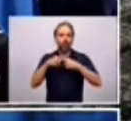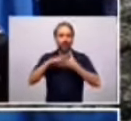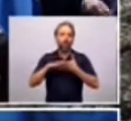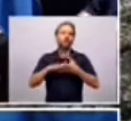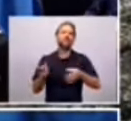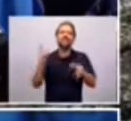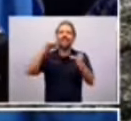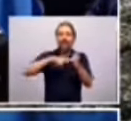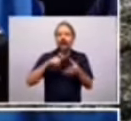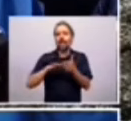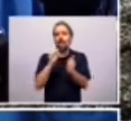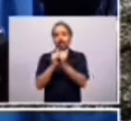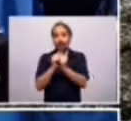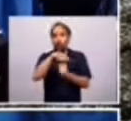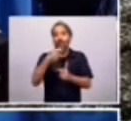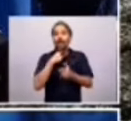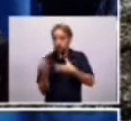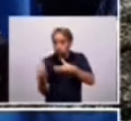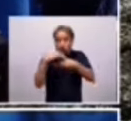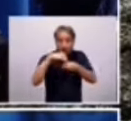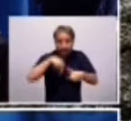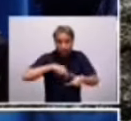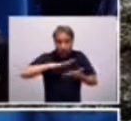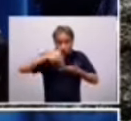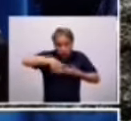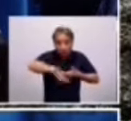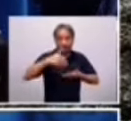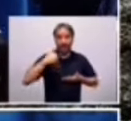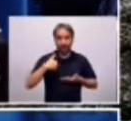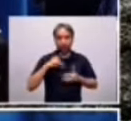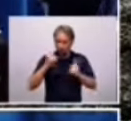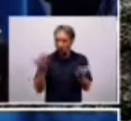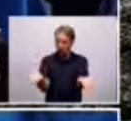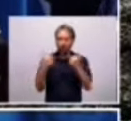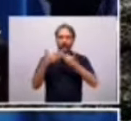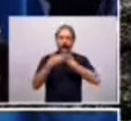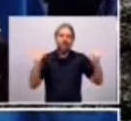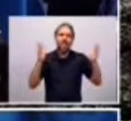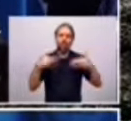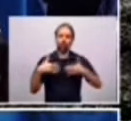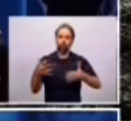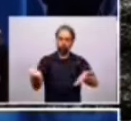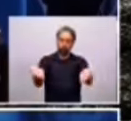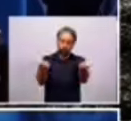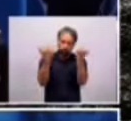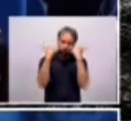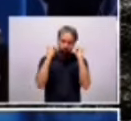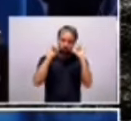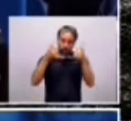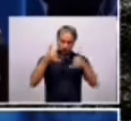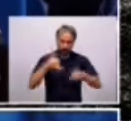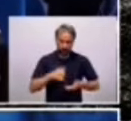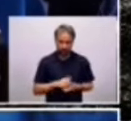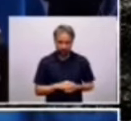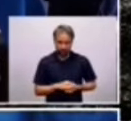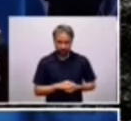los que mayoritariamente respaldaron al presidente que hoy se pone contento con esta noticia? Pero eso pasa en la gran mayoría de los gremios. Por supuesto. Vamos a salir